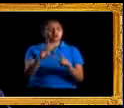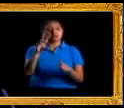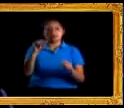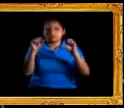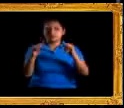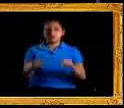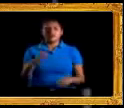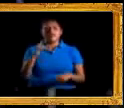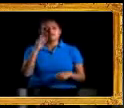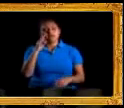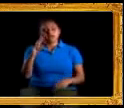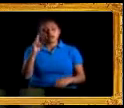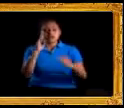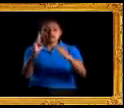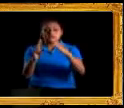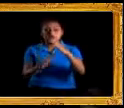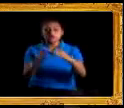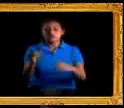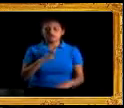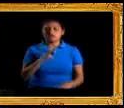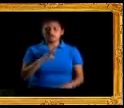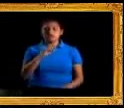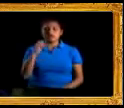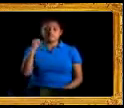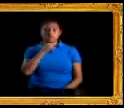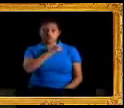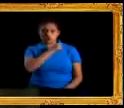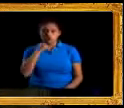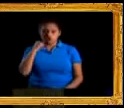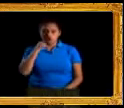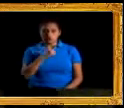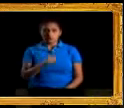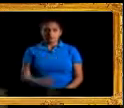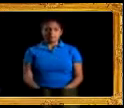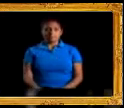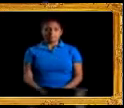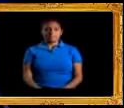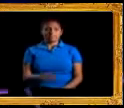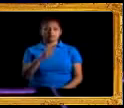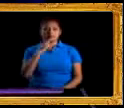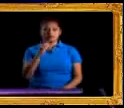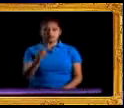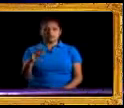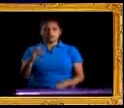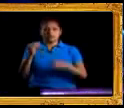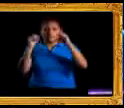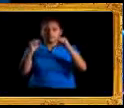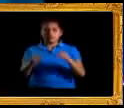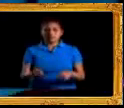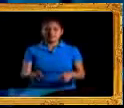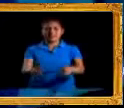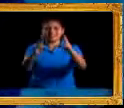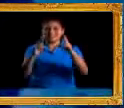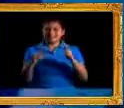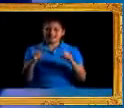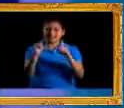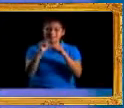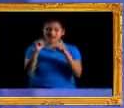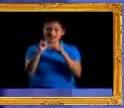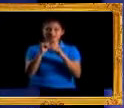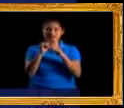la visión que tiene nuestro Padre espiritual. Mire la visión que tiene el apóstol, hermano, que puedas recibir la